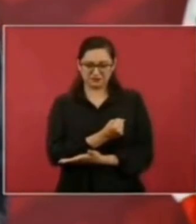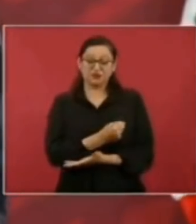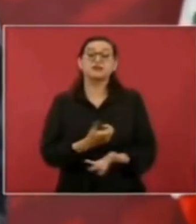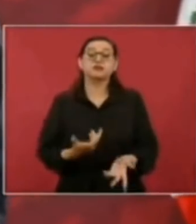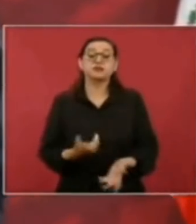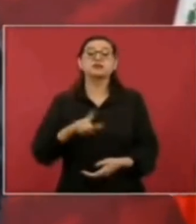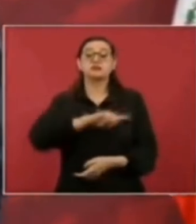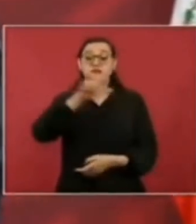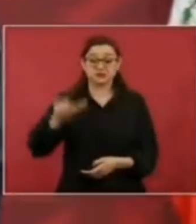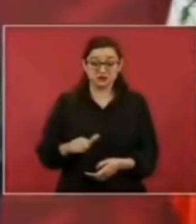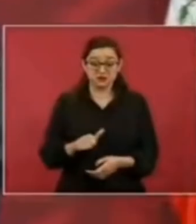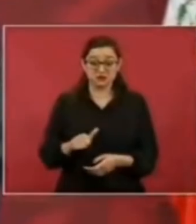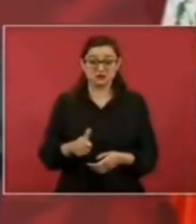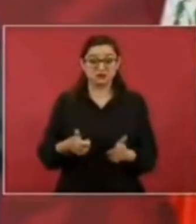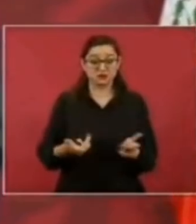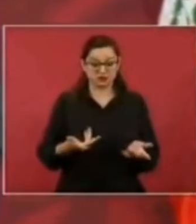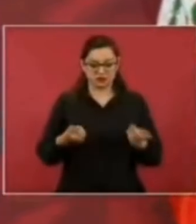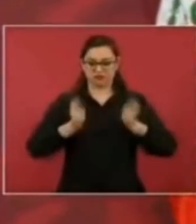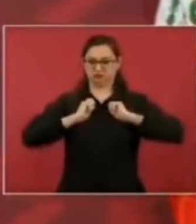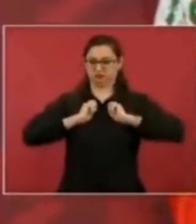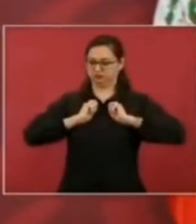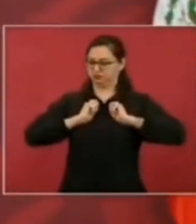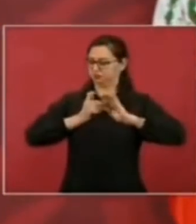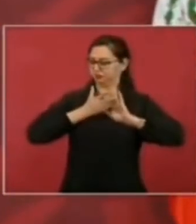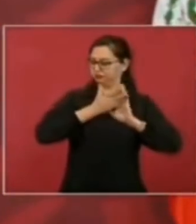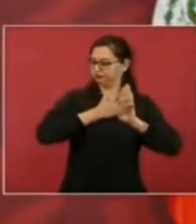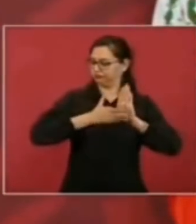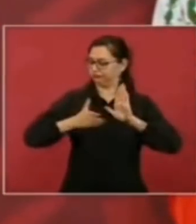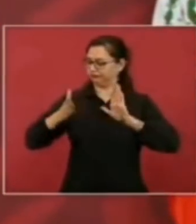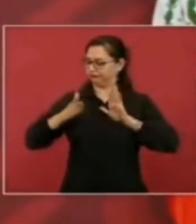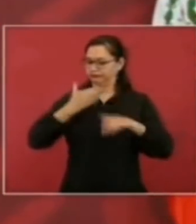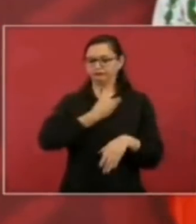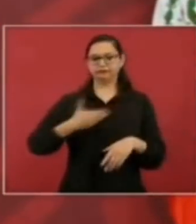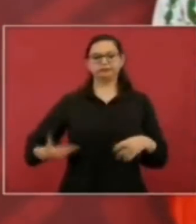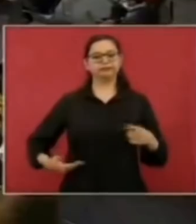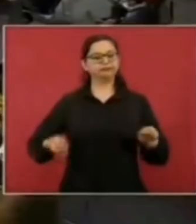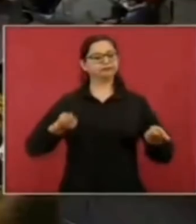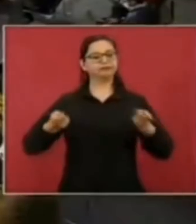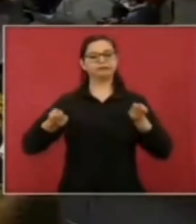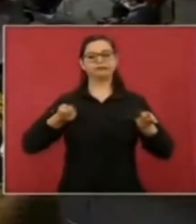Y luego, esto, entrando